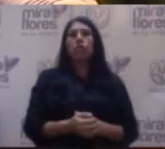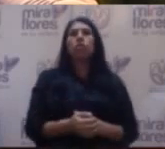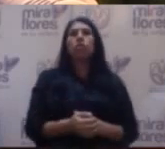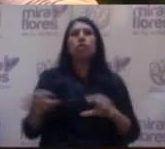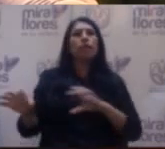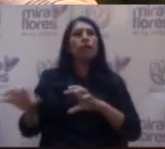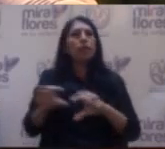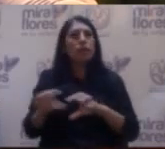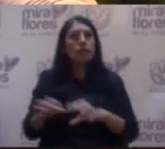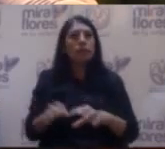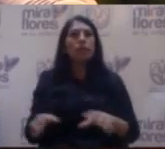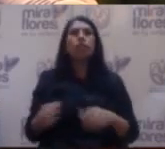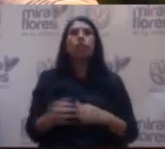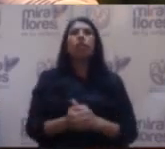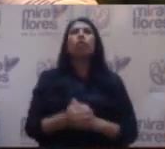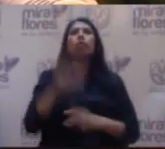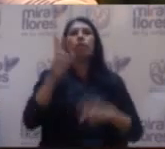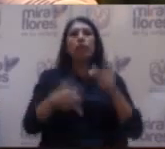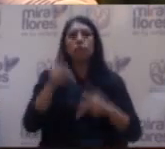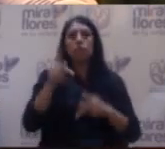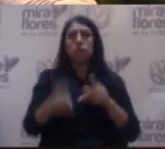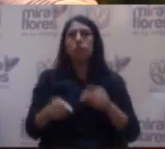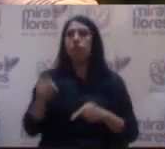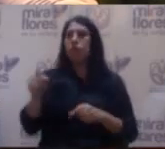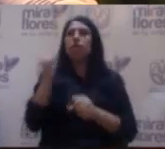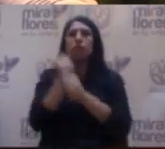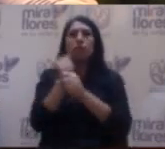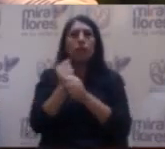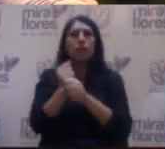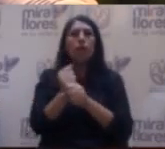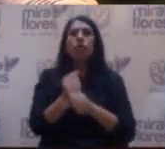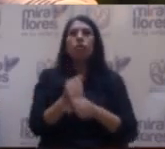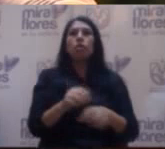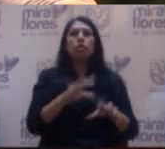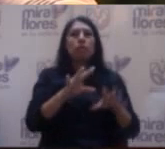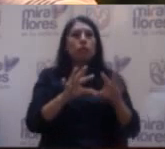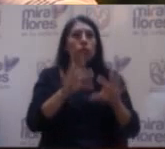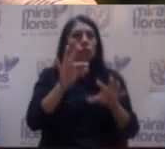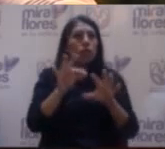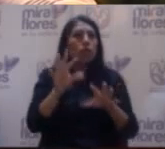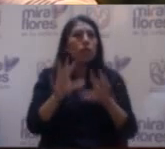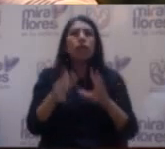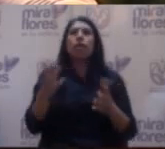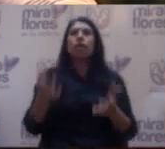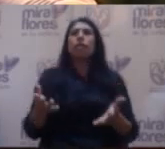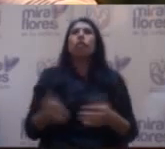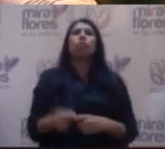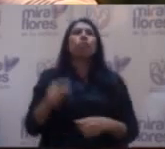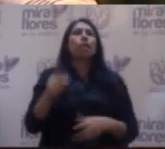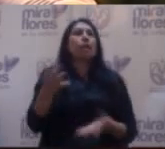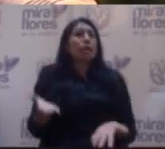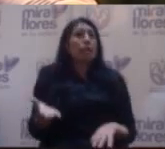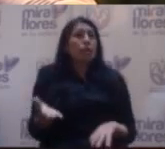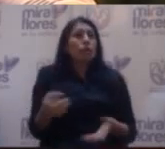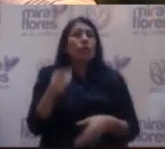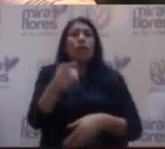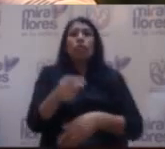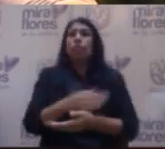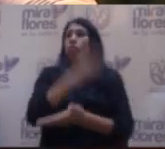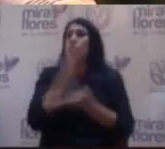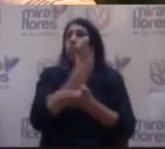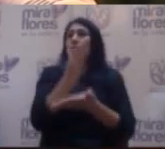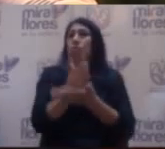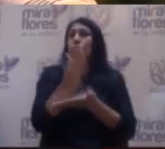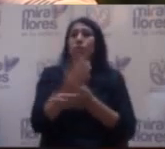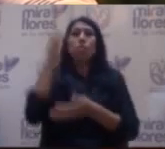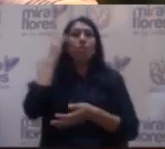funcionarios este trabajo, ¿no? Y lo están tomando con pinzas porque es algo que realmente es un problema en Miraflores, y no solo en Miraflores, en